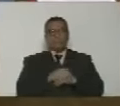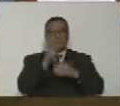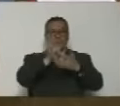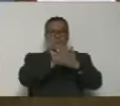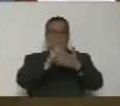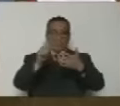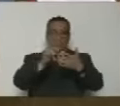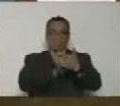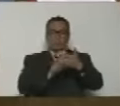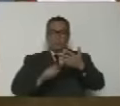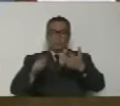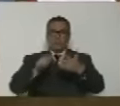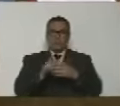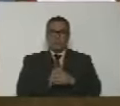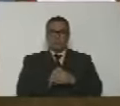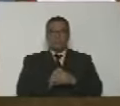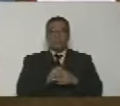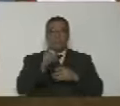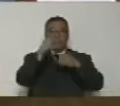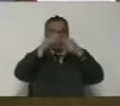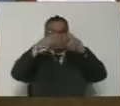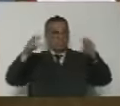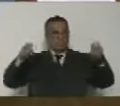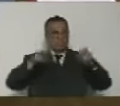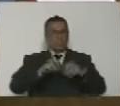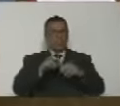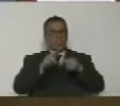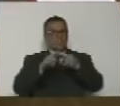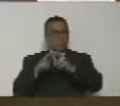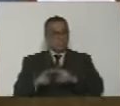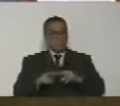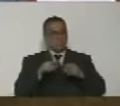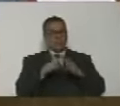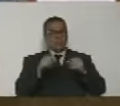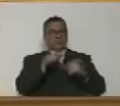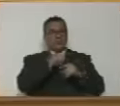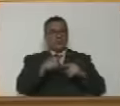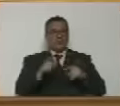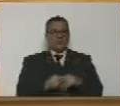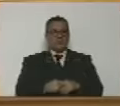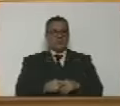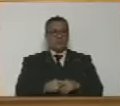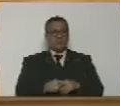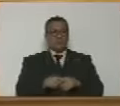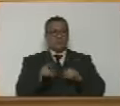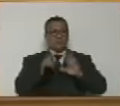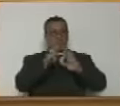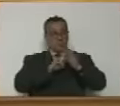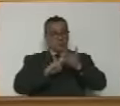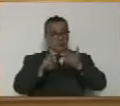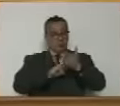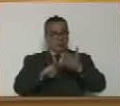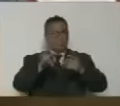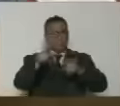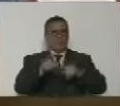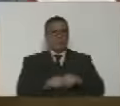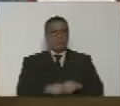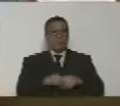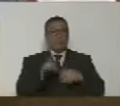quedando redactado en los siguientes términos. Epígrafe, registro. Es todo, presidente. En consideración, el epígrafe. Queda aprobado.